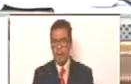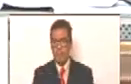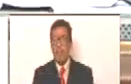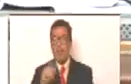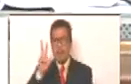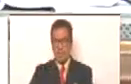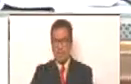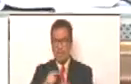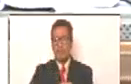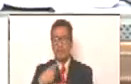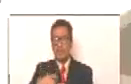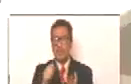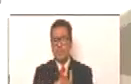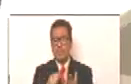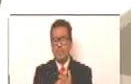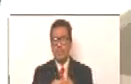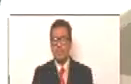Siguiente.